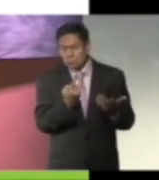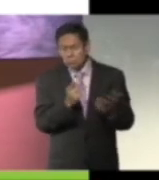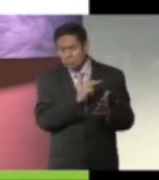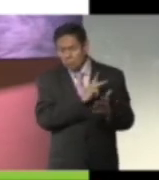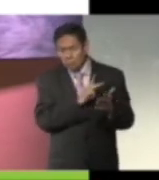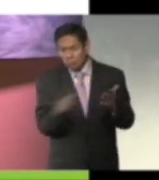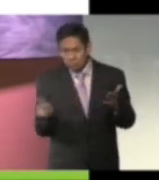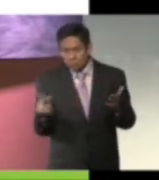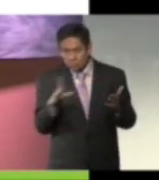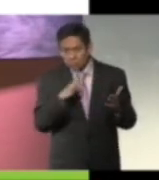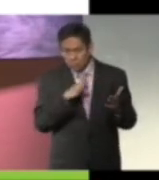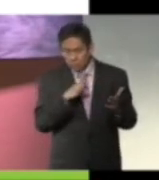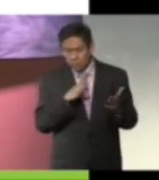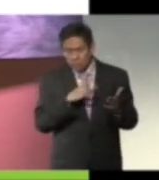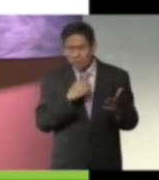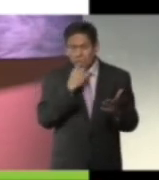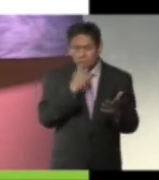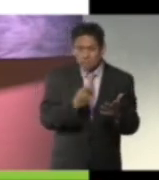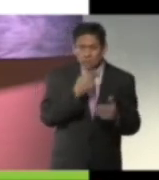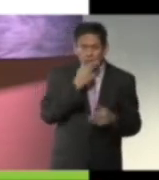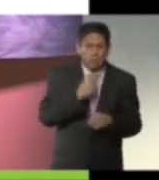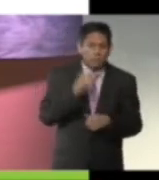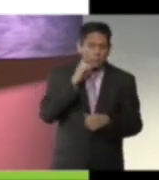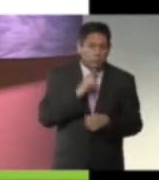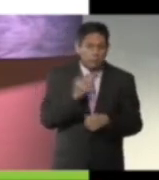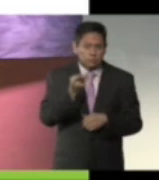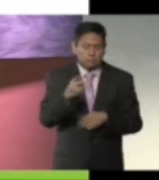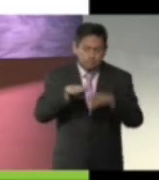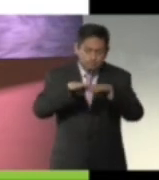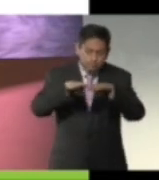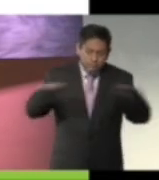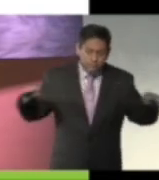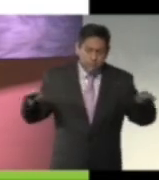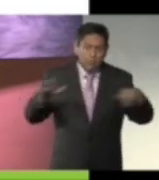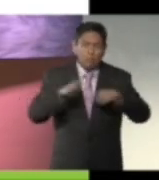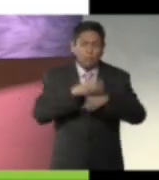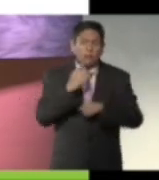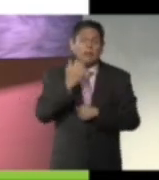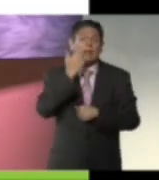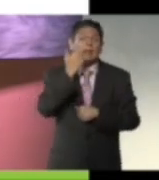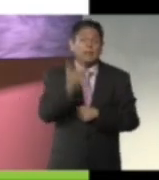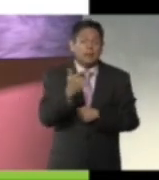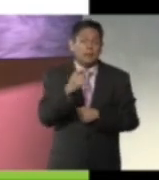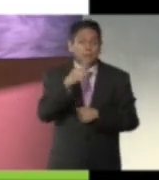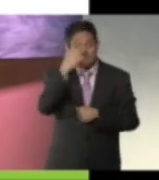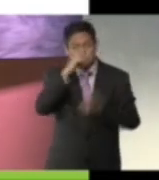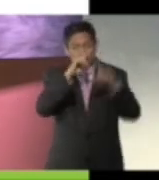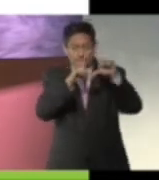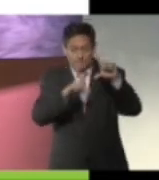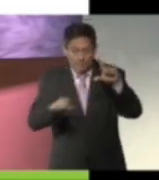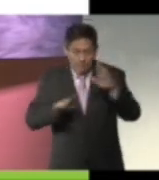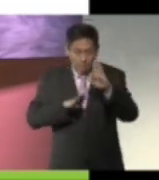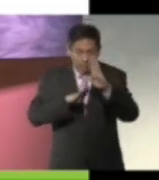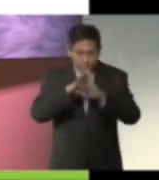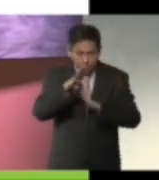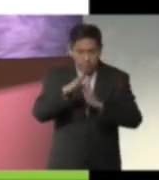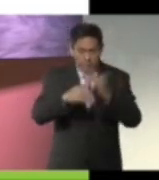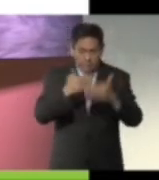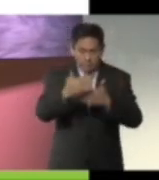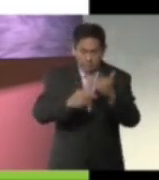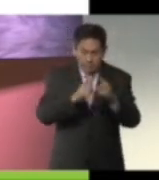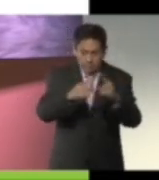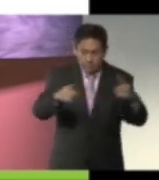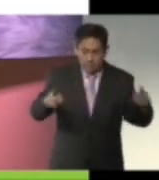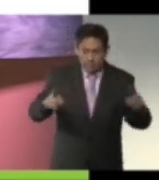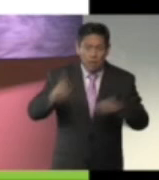Imposible, imposible lograr alguno de los objetivos de desarrollo del milenio sin las mujeres, ni siquiera el de